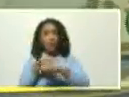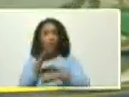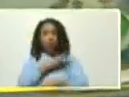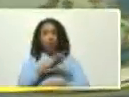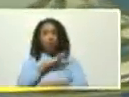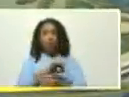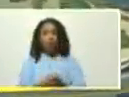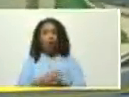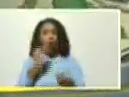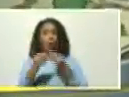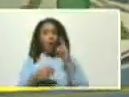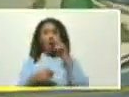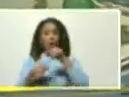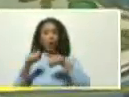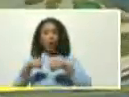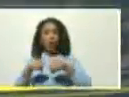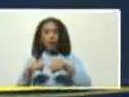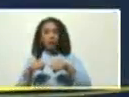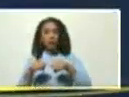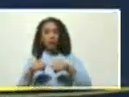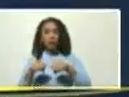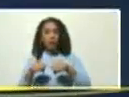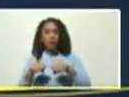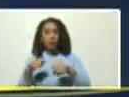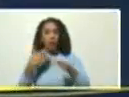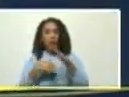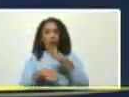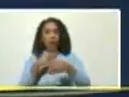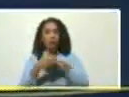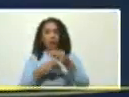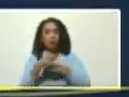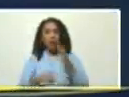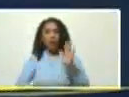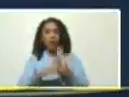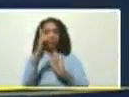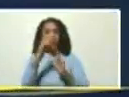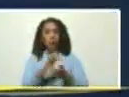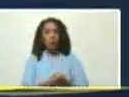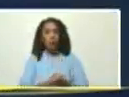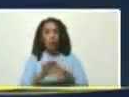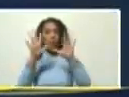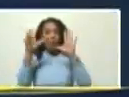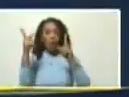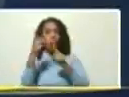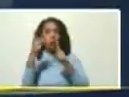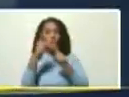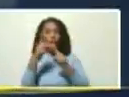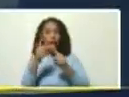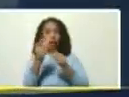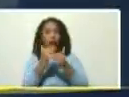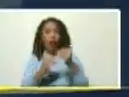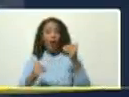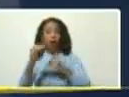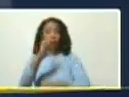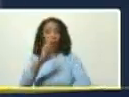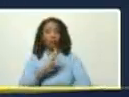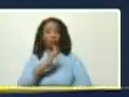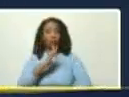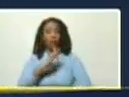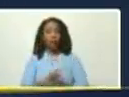Ecosocialismo. Como vemos aquí en la maqueta, presidente, se va a hacer el desarrollo de 10 hoteles resort de muy alto